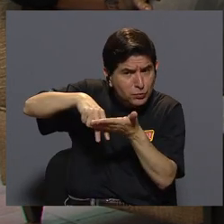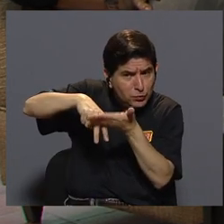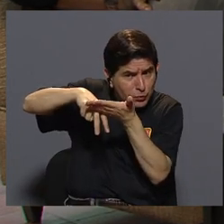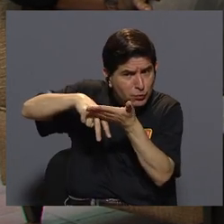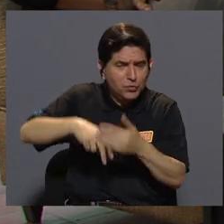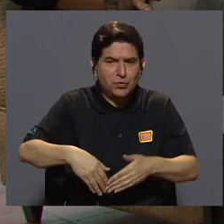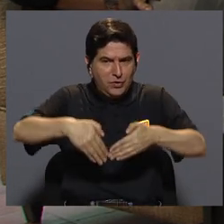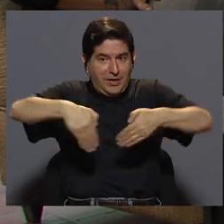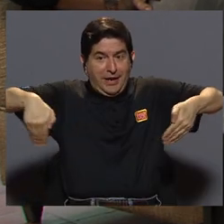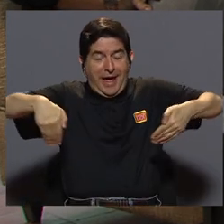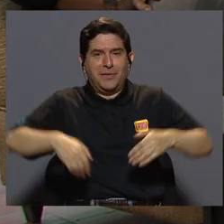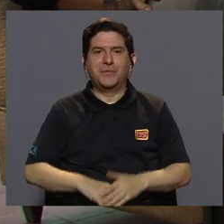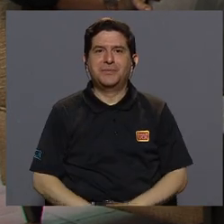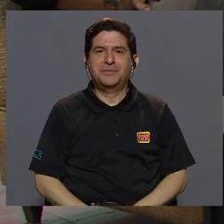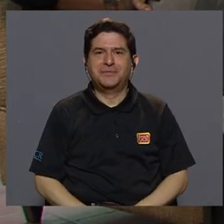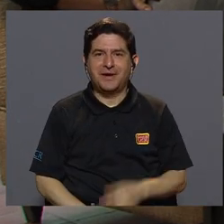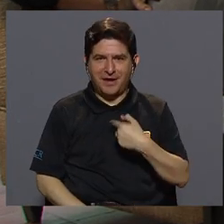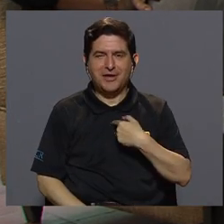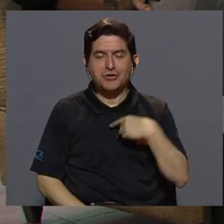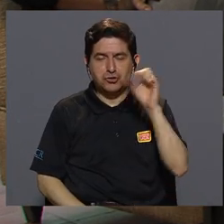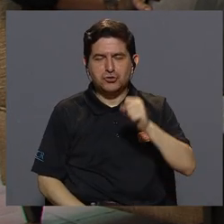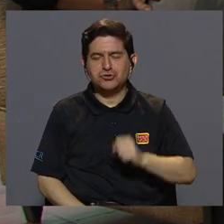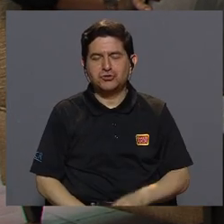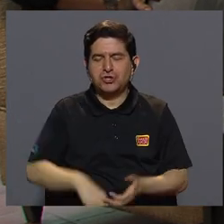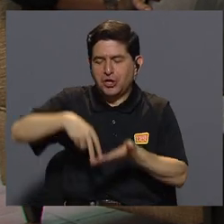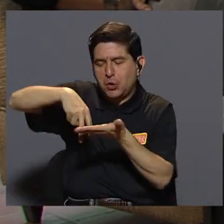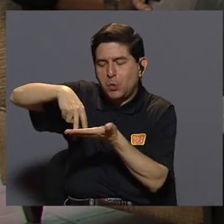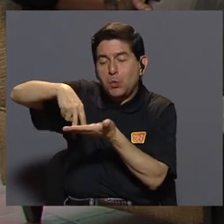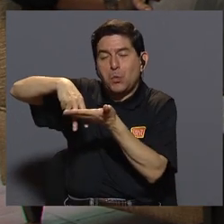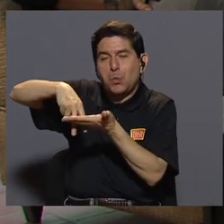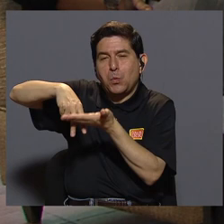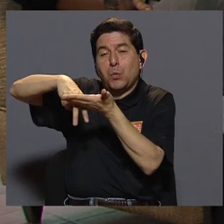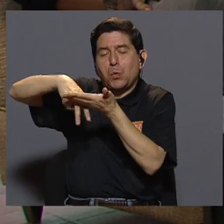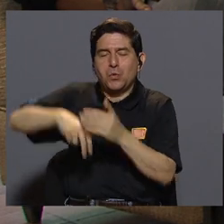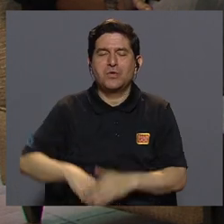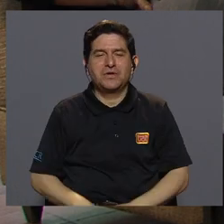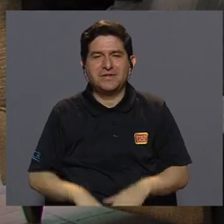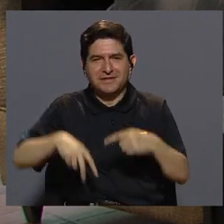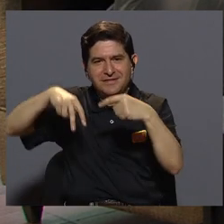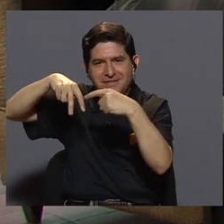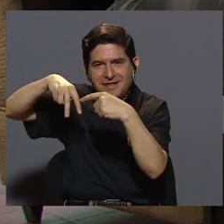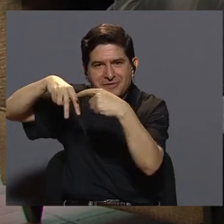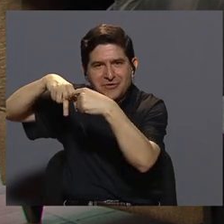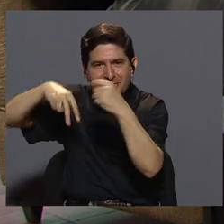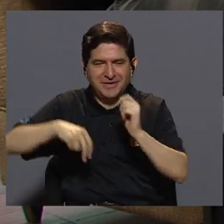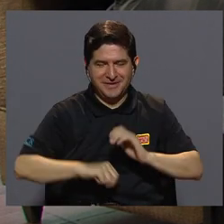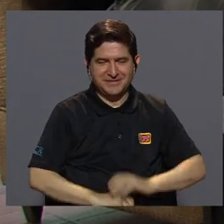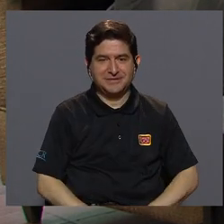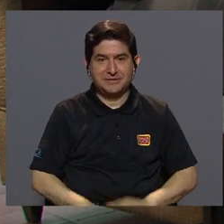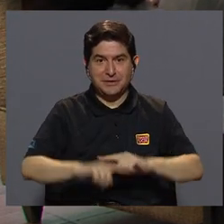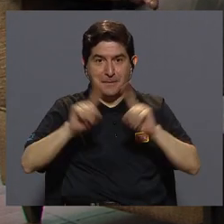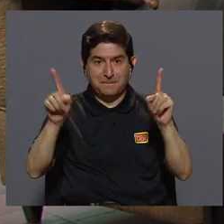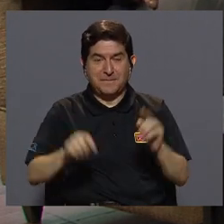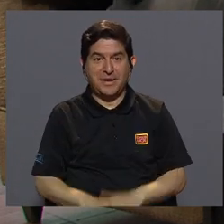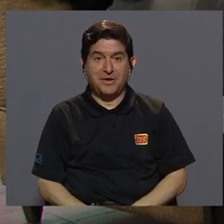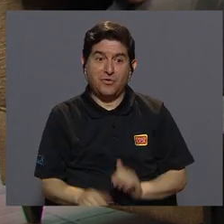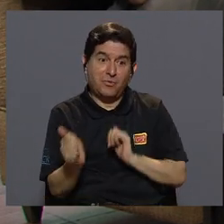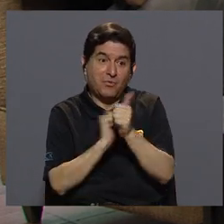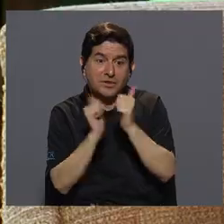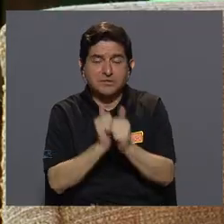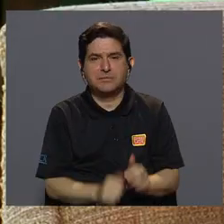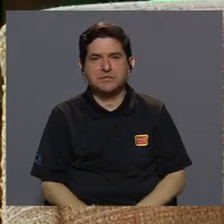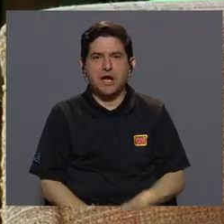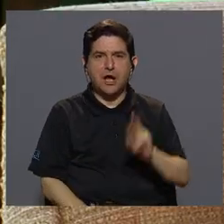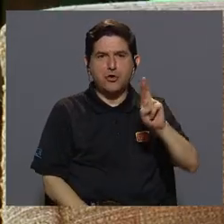arriba. Entonces yo llegaba y me subía el ruedo un poquito arriba de la rodilla. Uh-huh. Pero cuando se me iba la